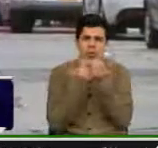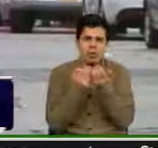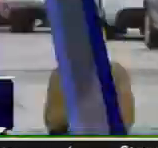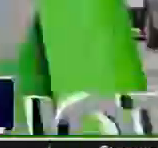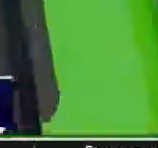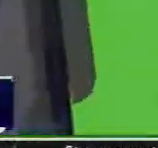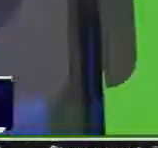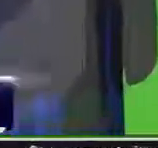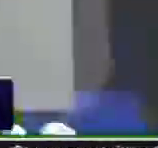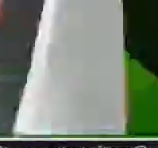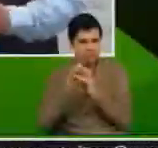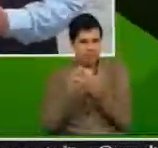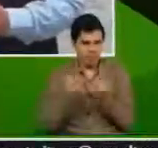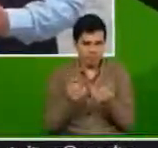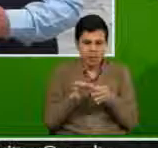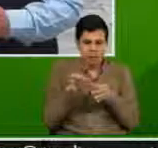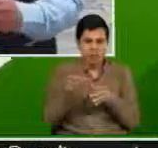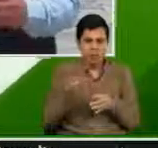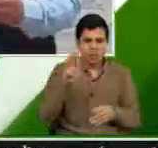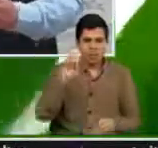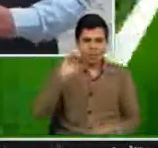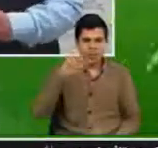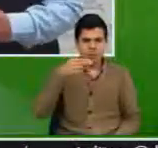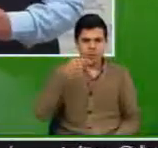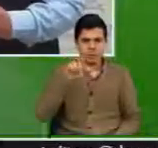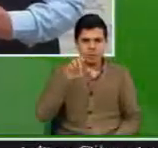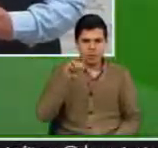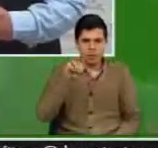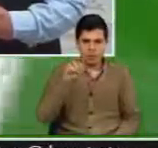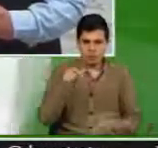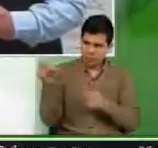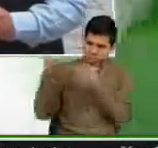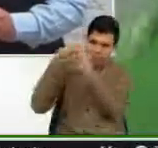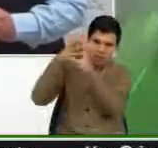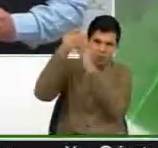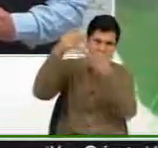toda la información que tenemos desde el municipio de Bochalema. Continúen ustedes con más Oriente Noticias. Muy buenas tardes.